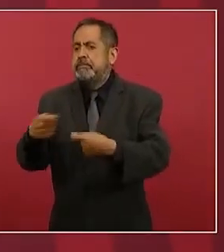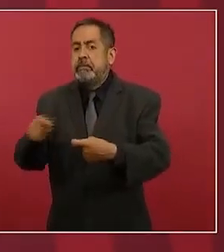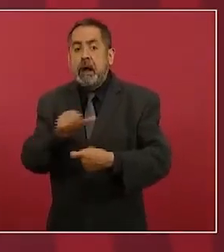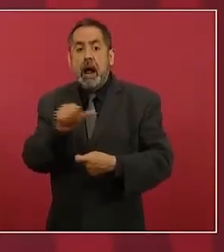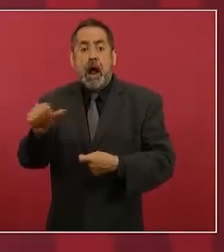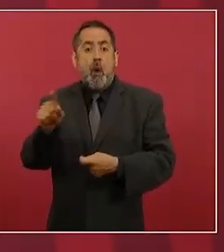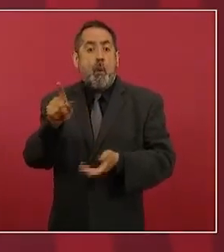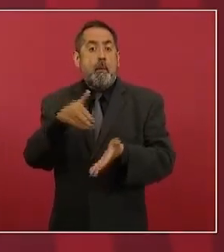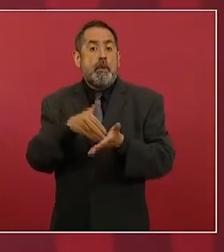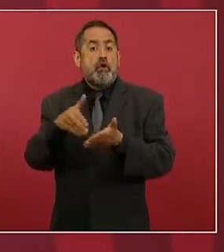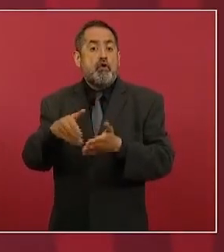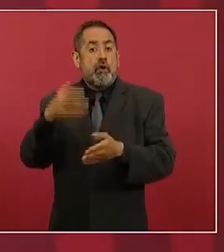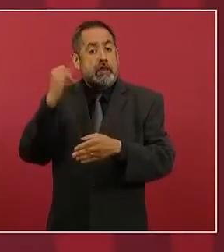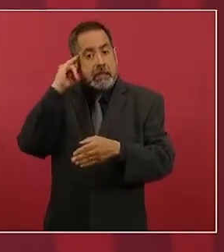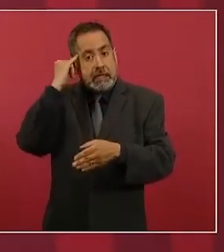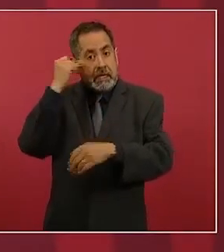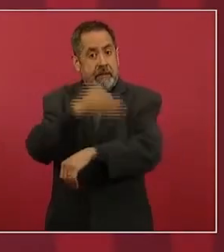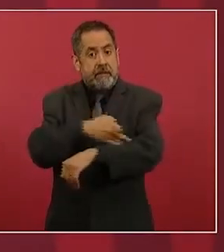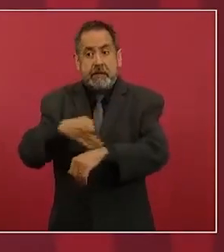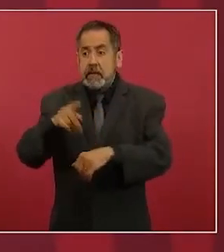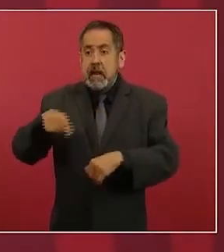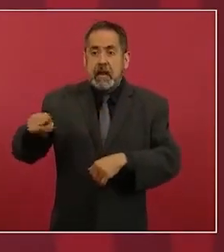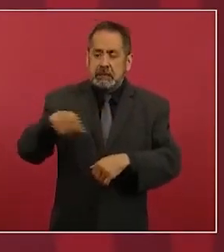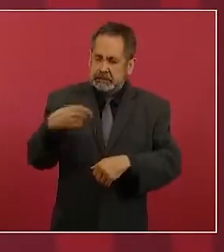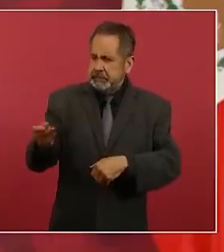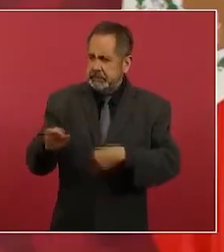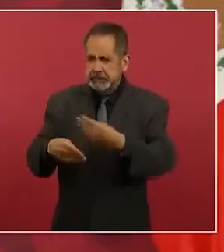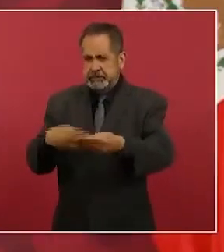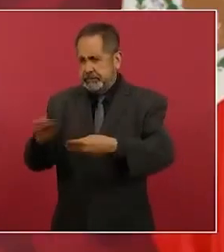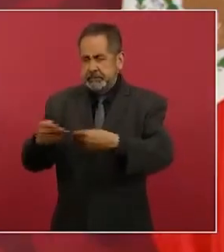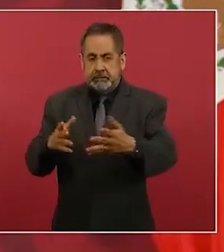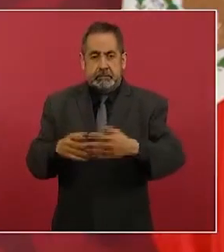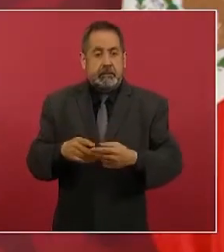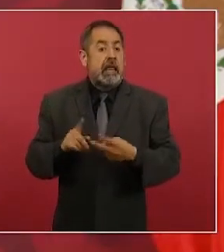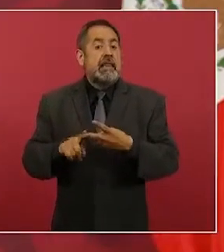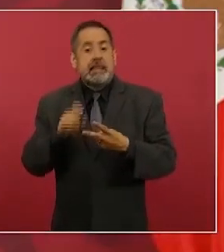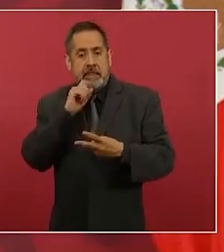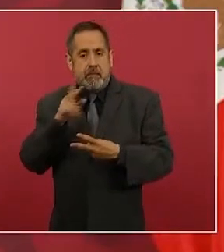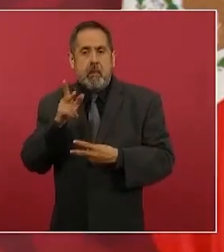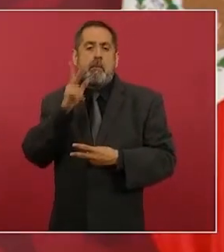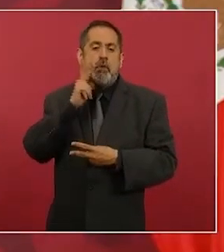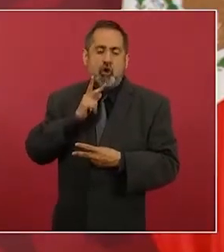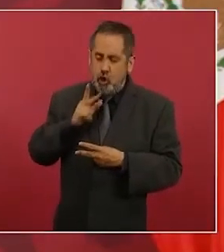campesinas, que es cuando nacionaliza el petróleo.